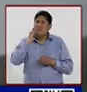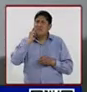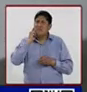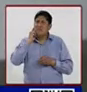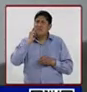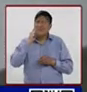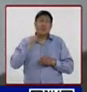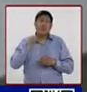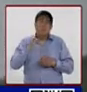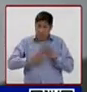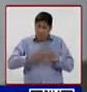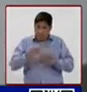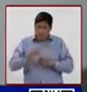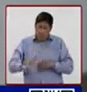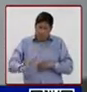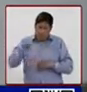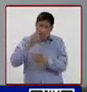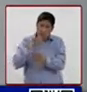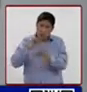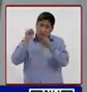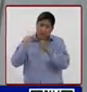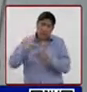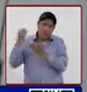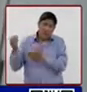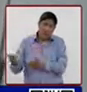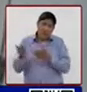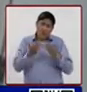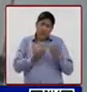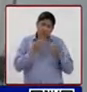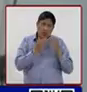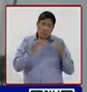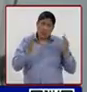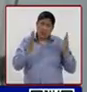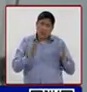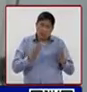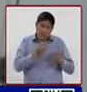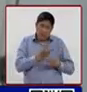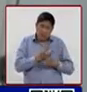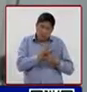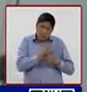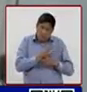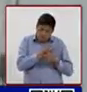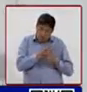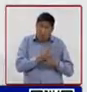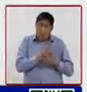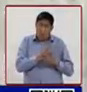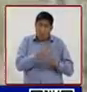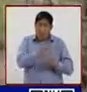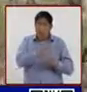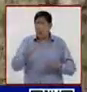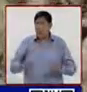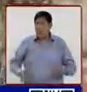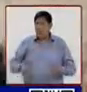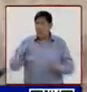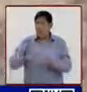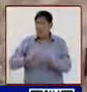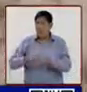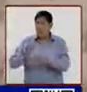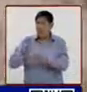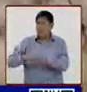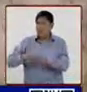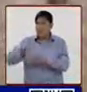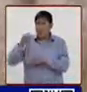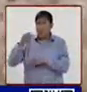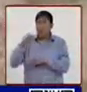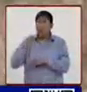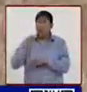Que lo que se va a proceder a hacer es llevarlo a un hogar para tomar medidas con ambos padres. Fue el papá de